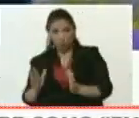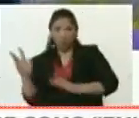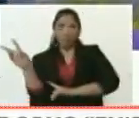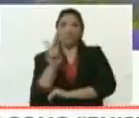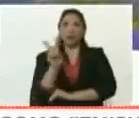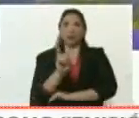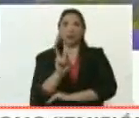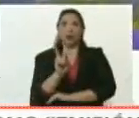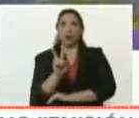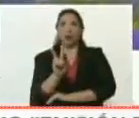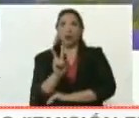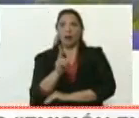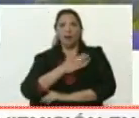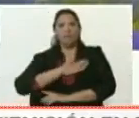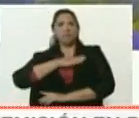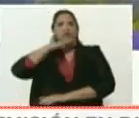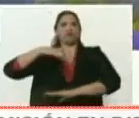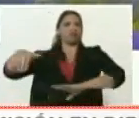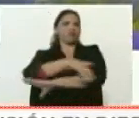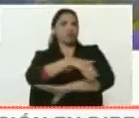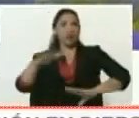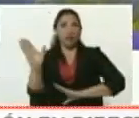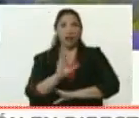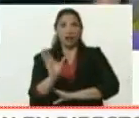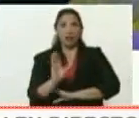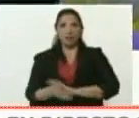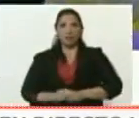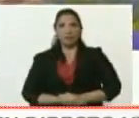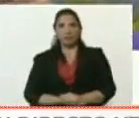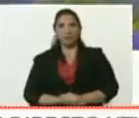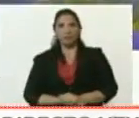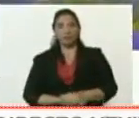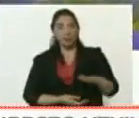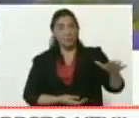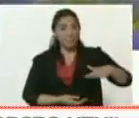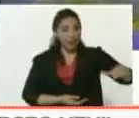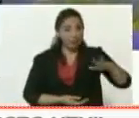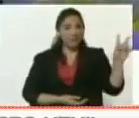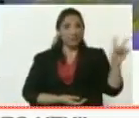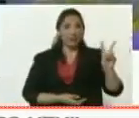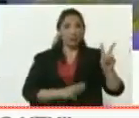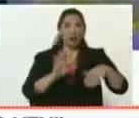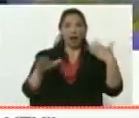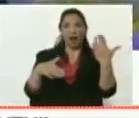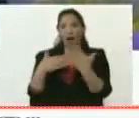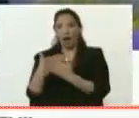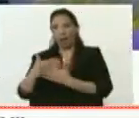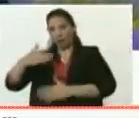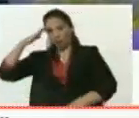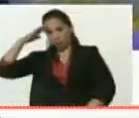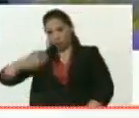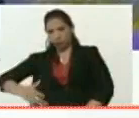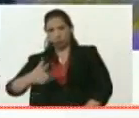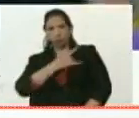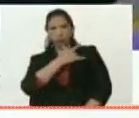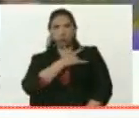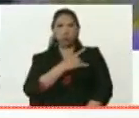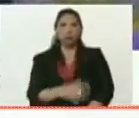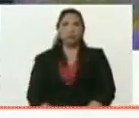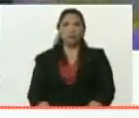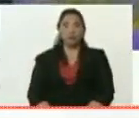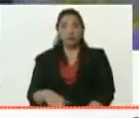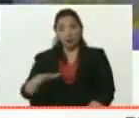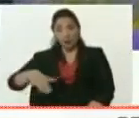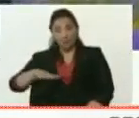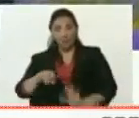Venezuela colmó las calles de Caracas, desde Plaza Venezuela hasta la Academia Militar. Y en la Plaza de